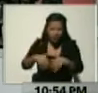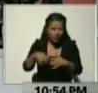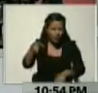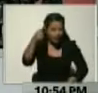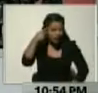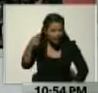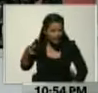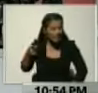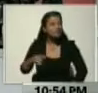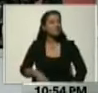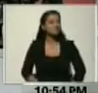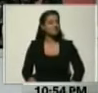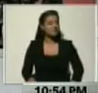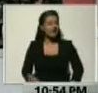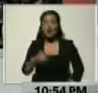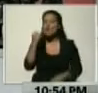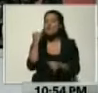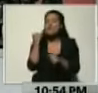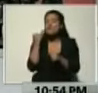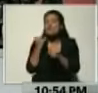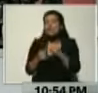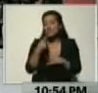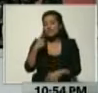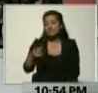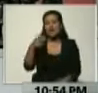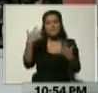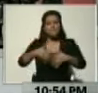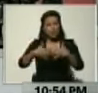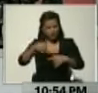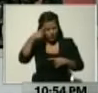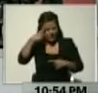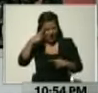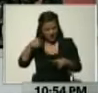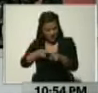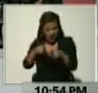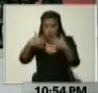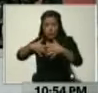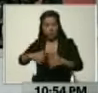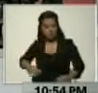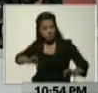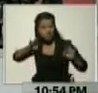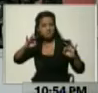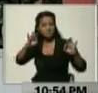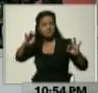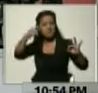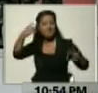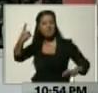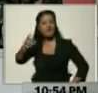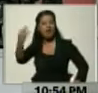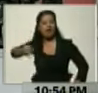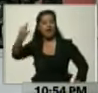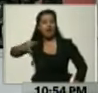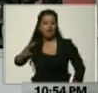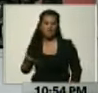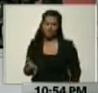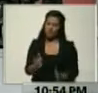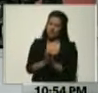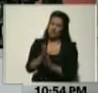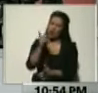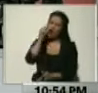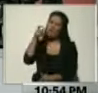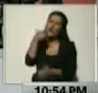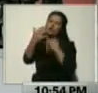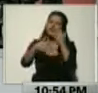Ese motor. Lo único que le faltó decir que tú también tenías un motor de esos vergatarios. ¿Ah? Esa grosería, Richard Blanco.